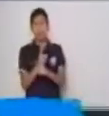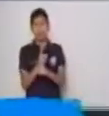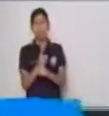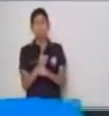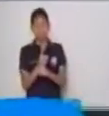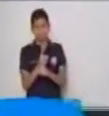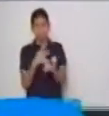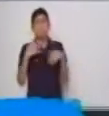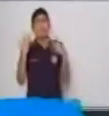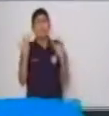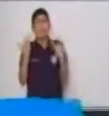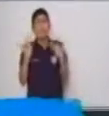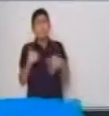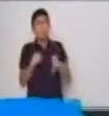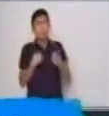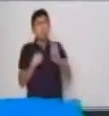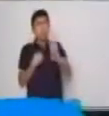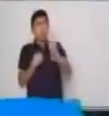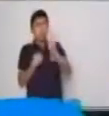3